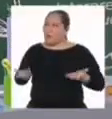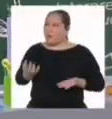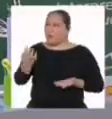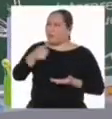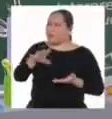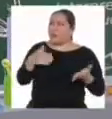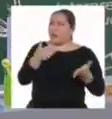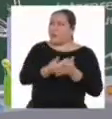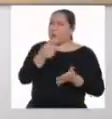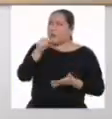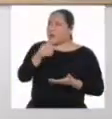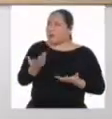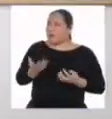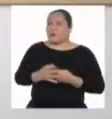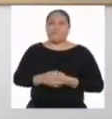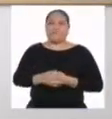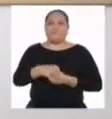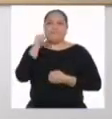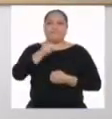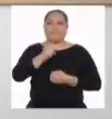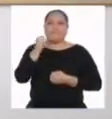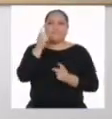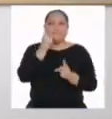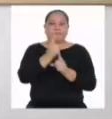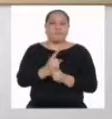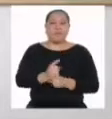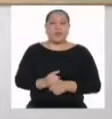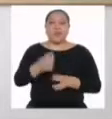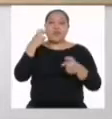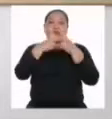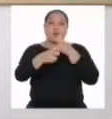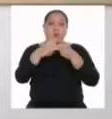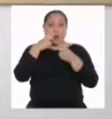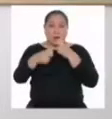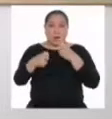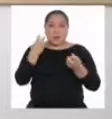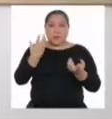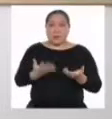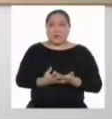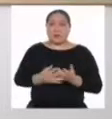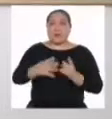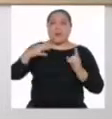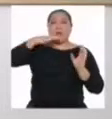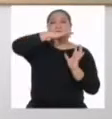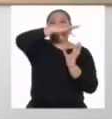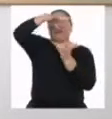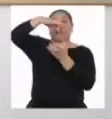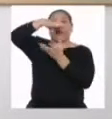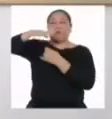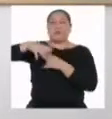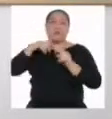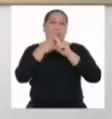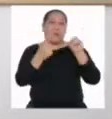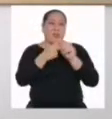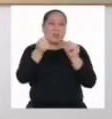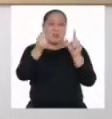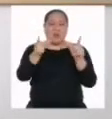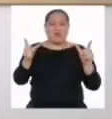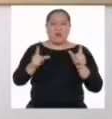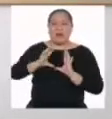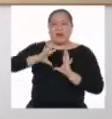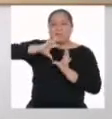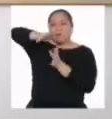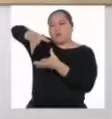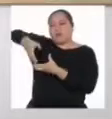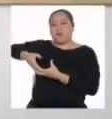llegado a esto, profesora? Así es, los conflictos ambientales suceden en diferentes zonas del mundo y son